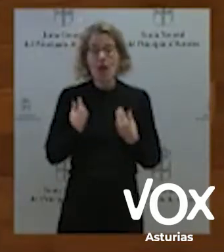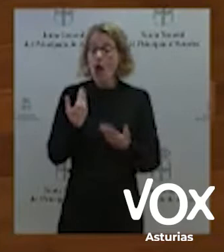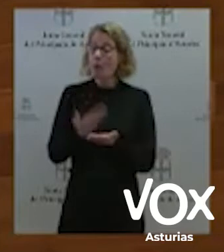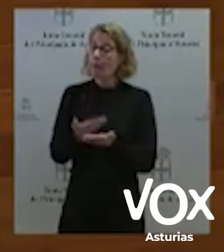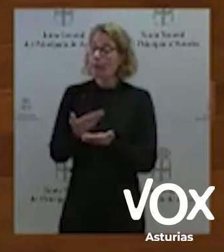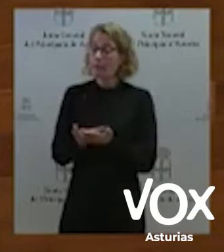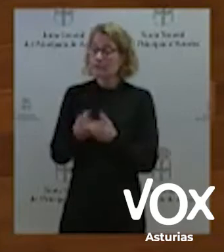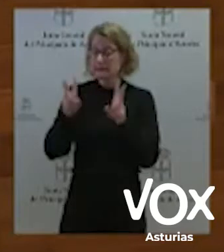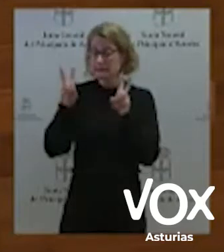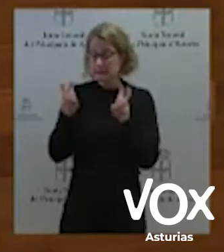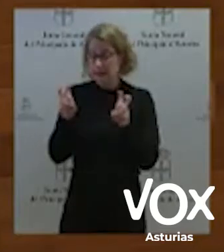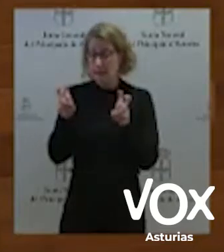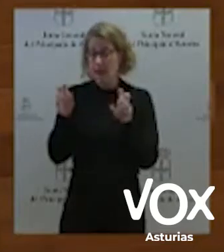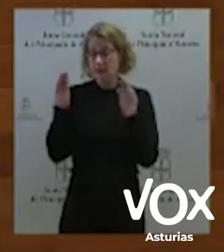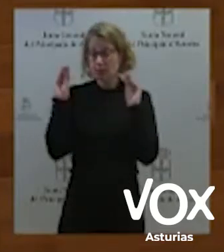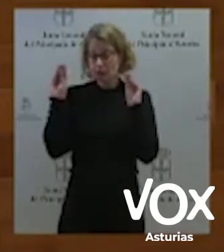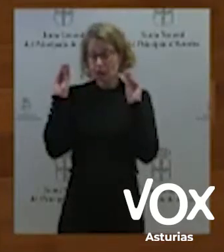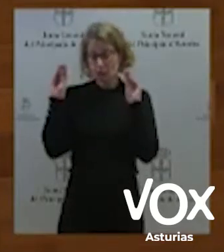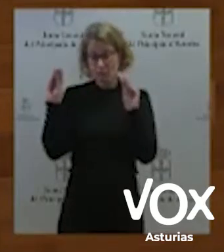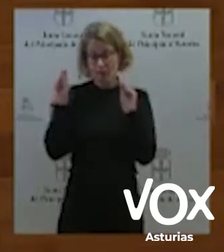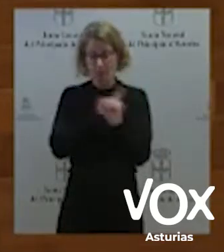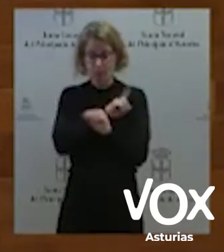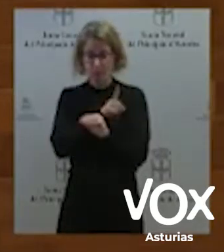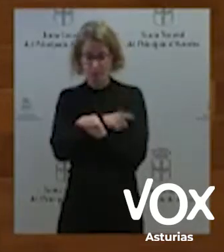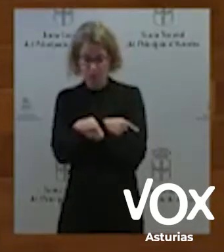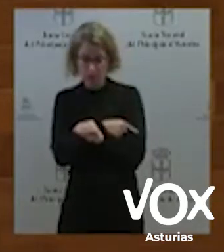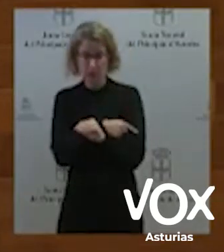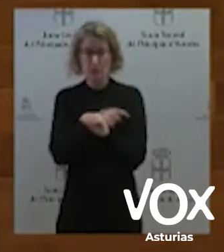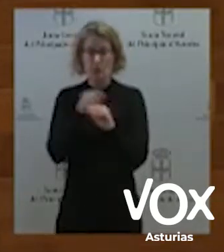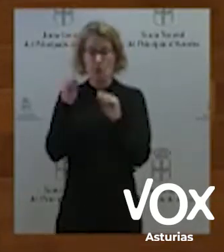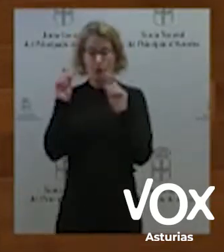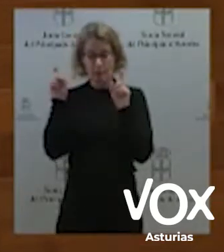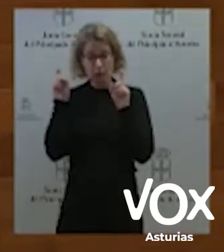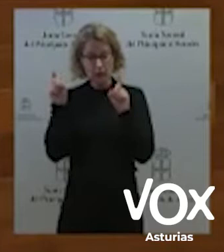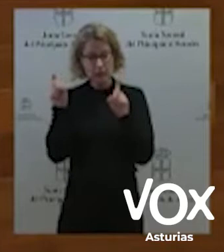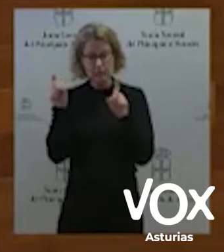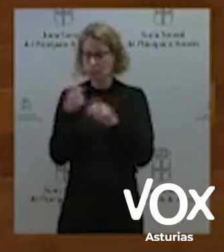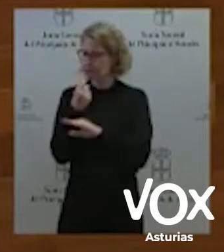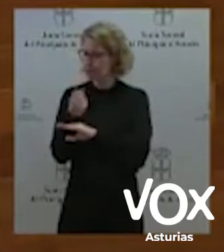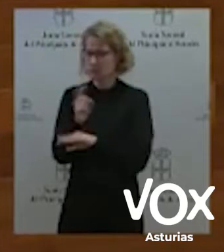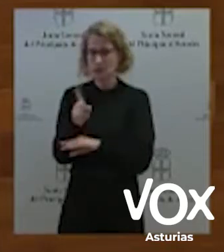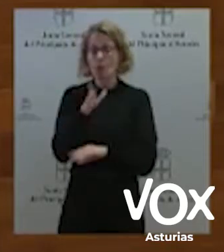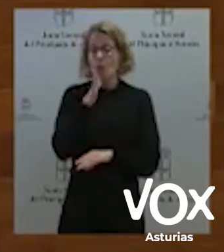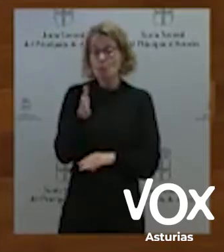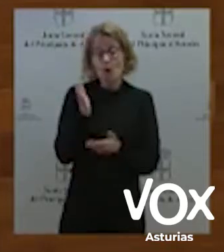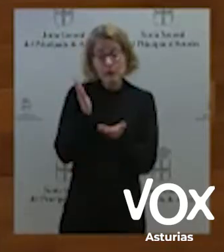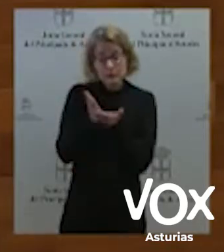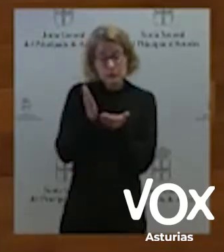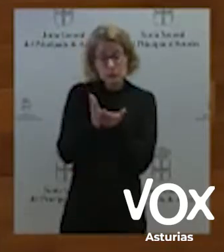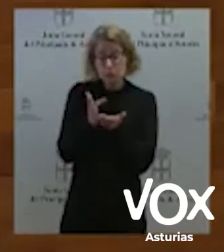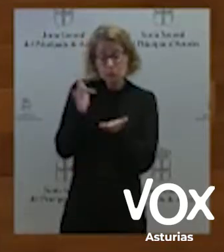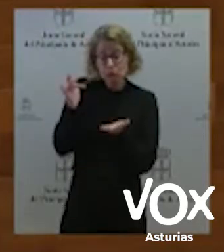educativo y deportivo, y no lo haremos porque desde Vox entendemos que estos estudios ya existen. Los problemas en estos sectores ya